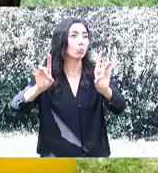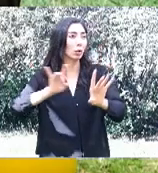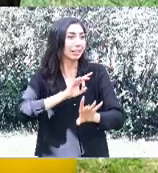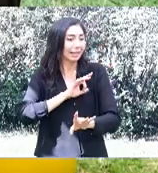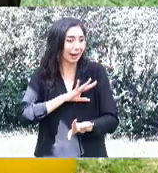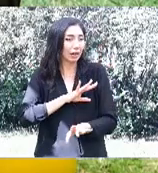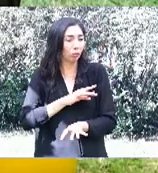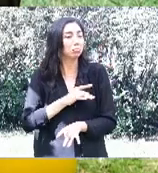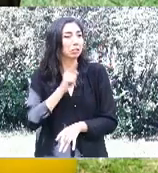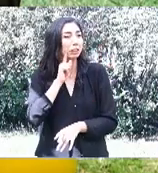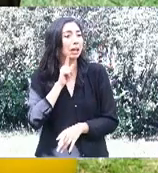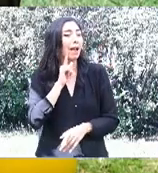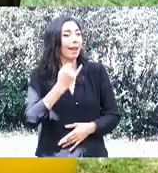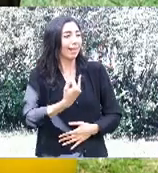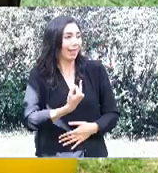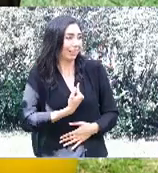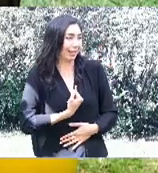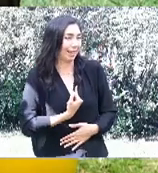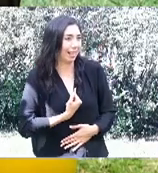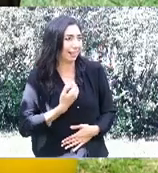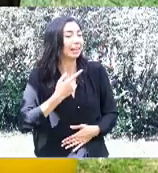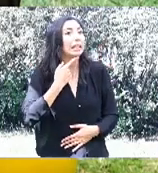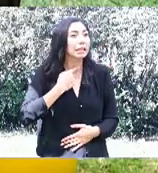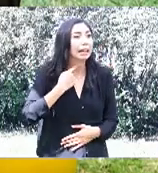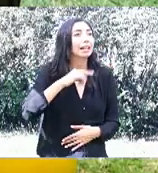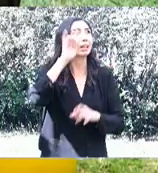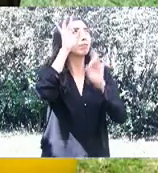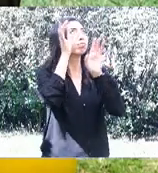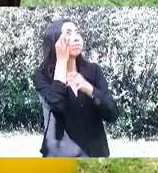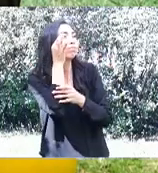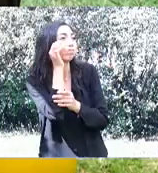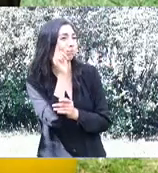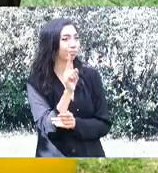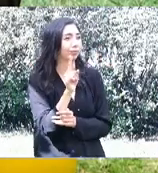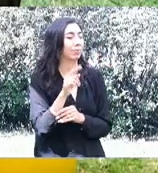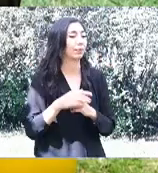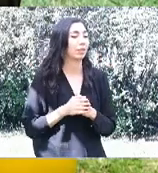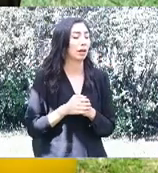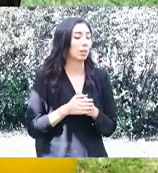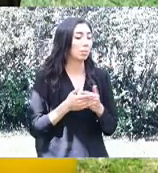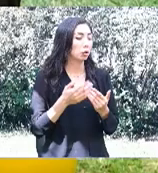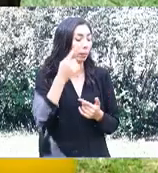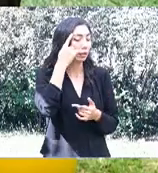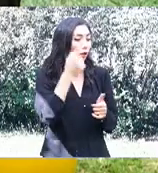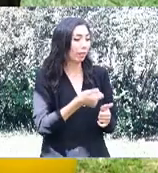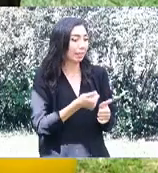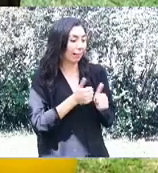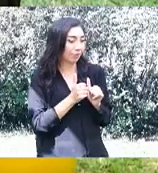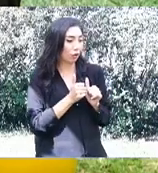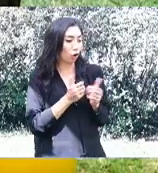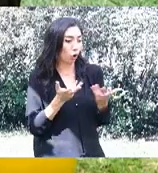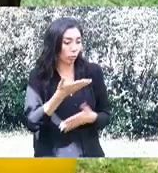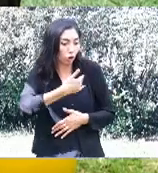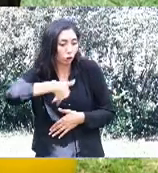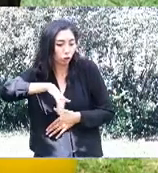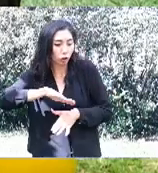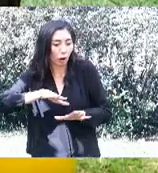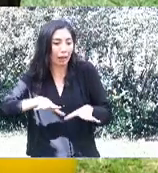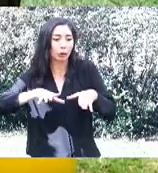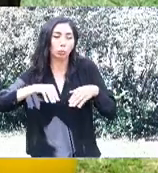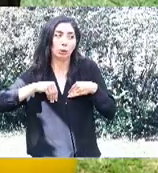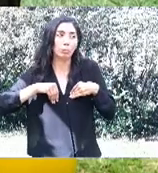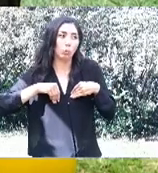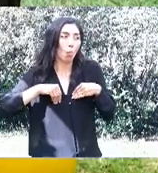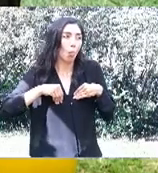la entidad nacional entonces Creo que uno de los grandes desafíos Y probablemente el más grande de los desafíos es Cómo nos hacemos cargo de esta de esta